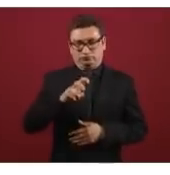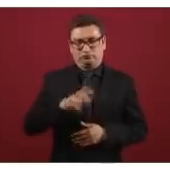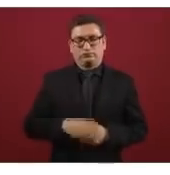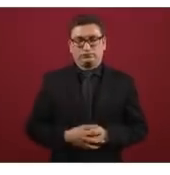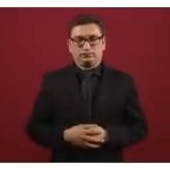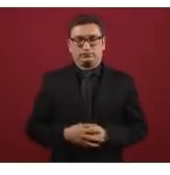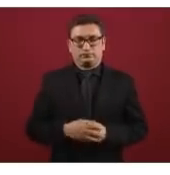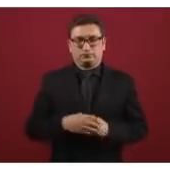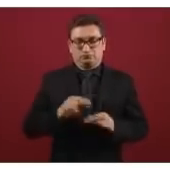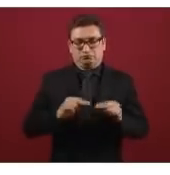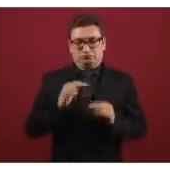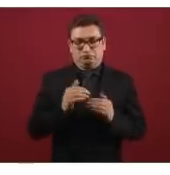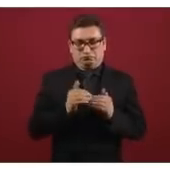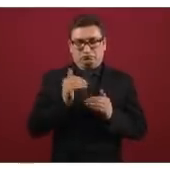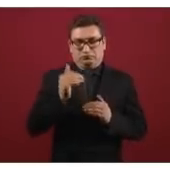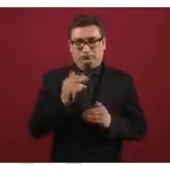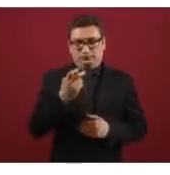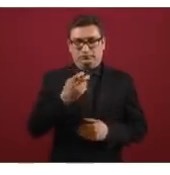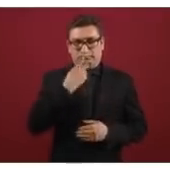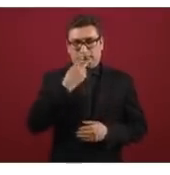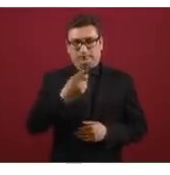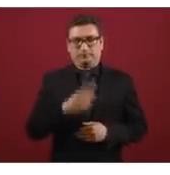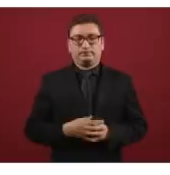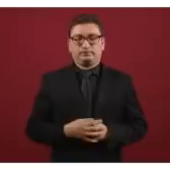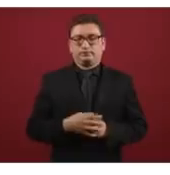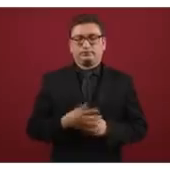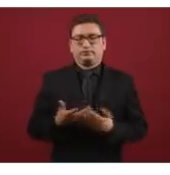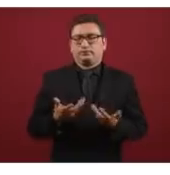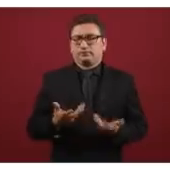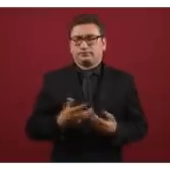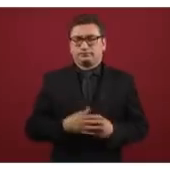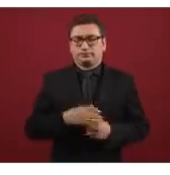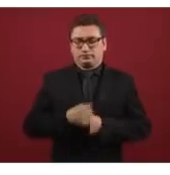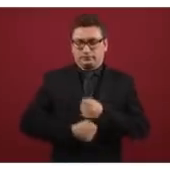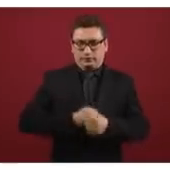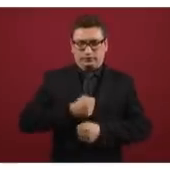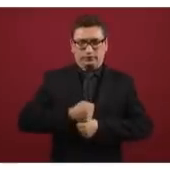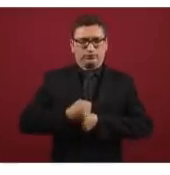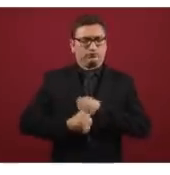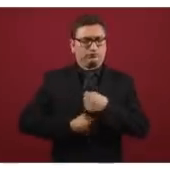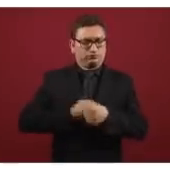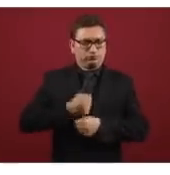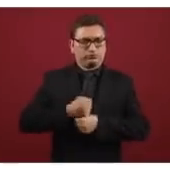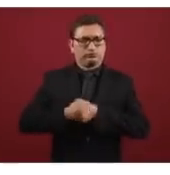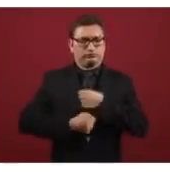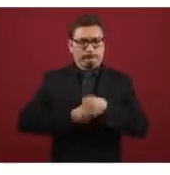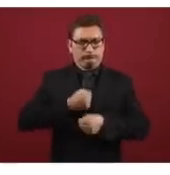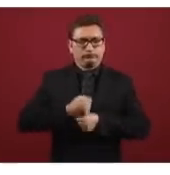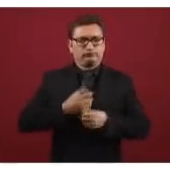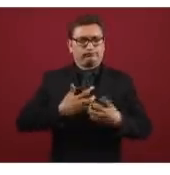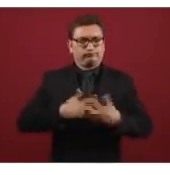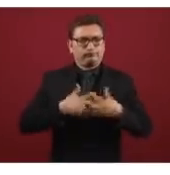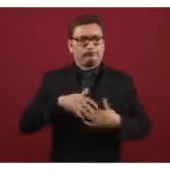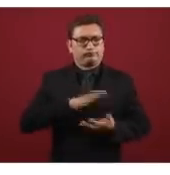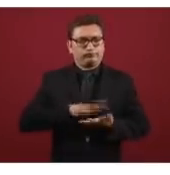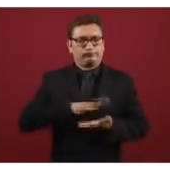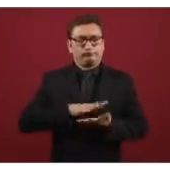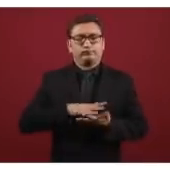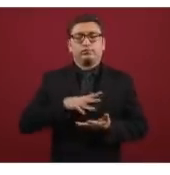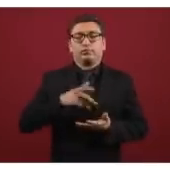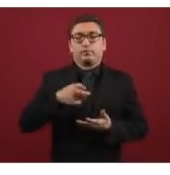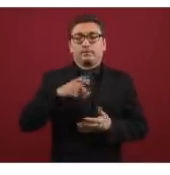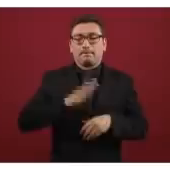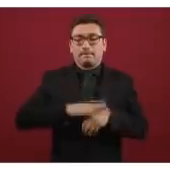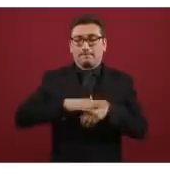el incremento este del que les hablaba, y la idea es que año con año se vaya incrementando de manera tal que al término de esta